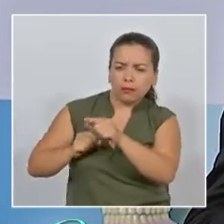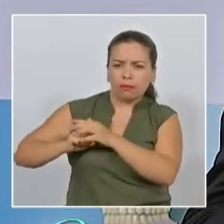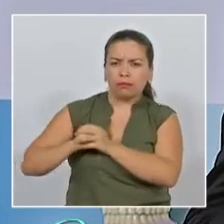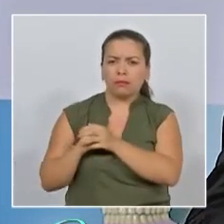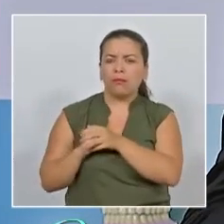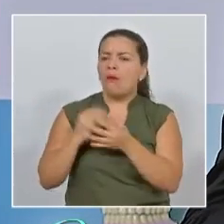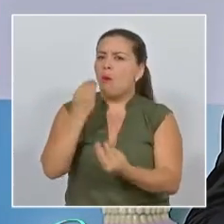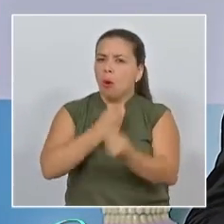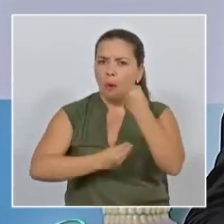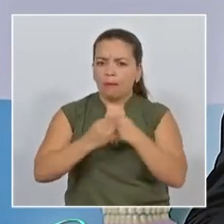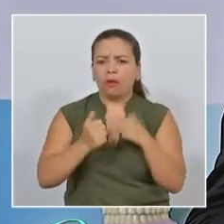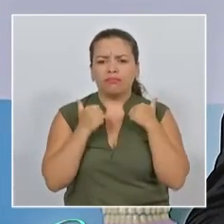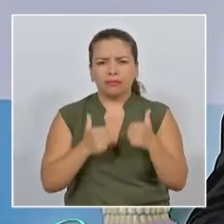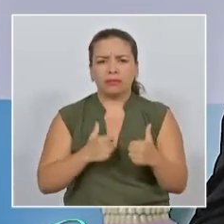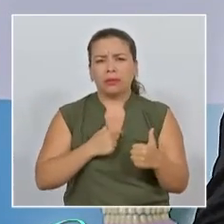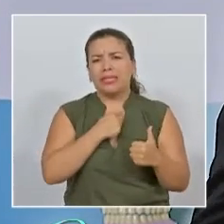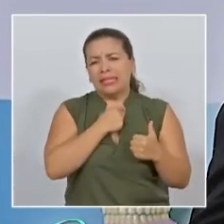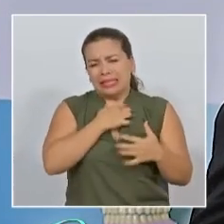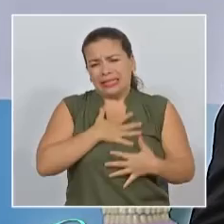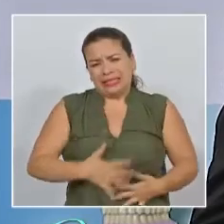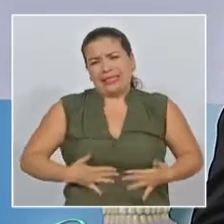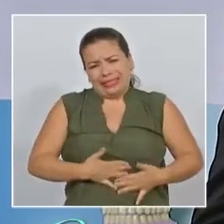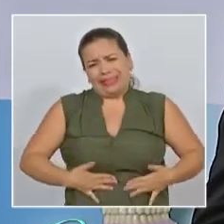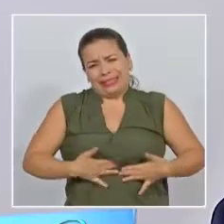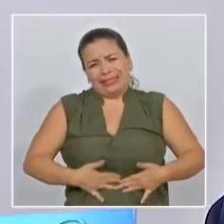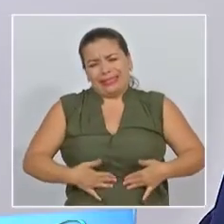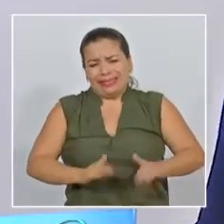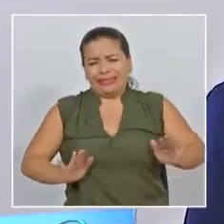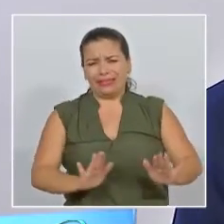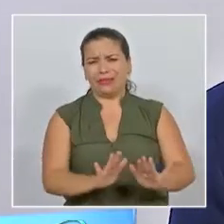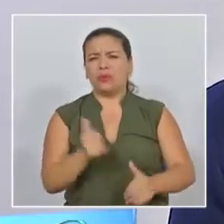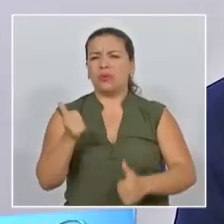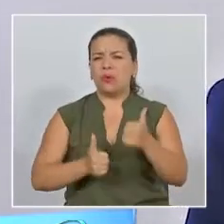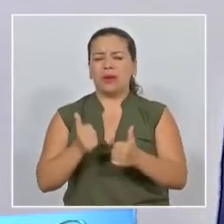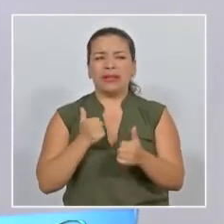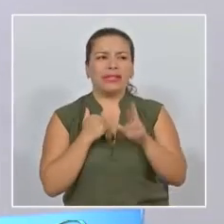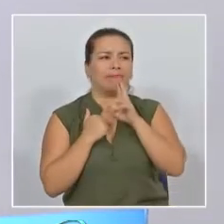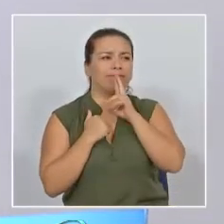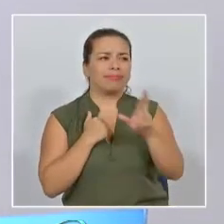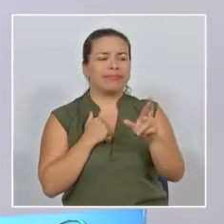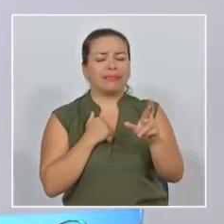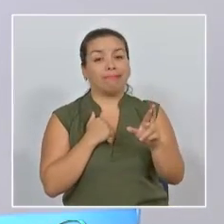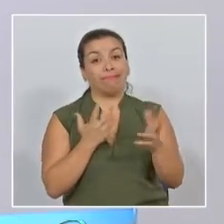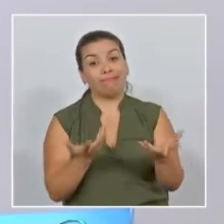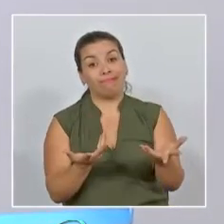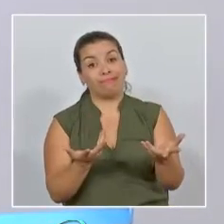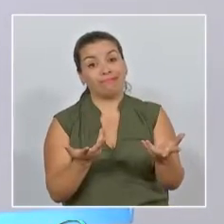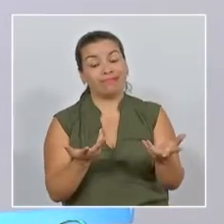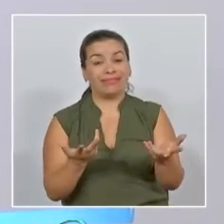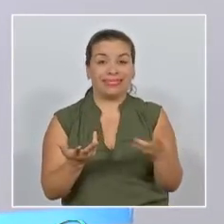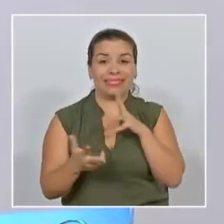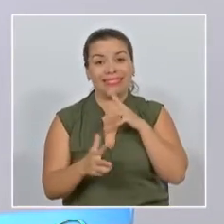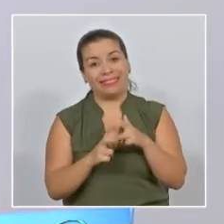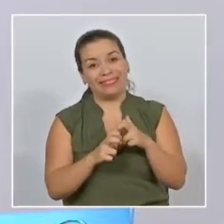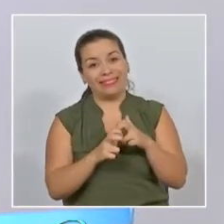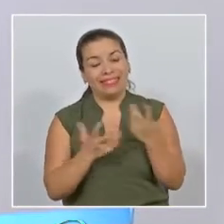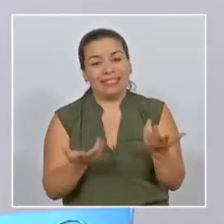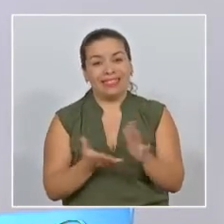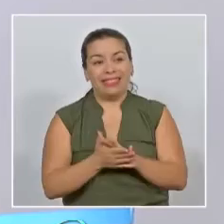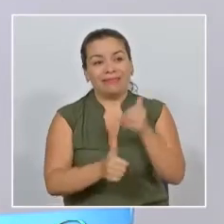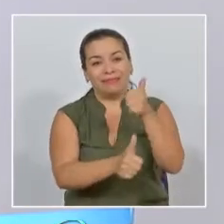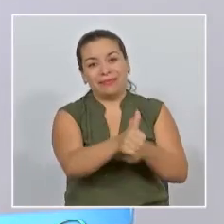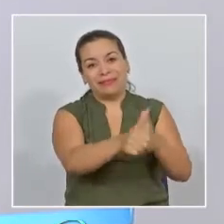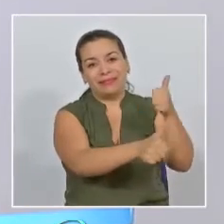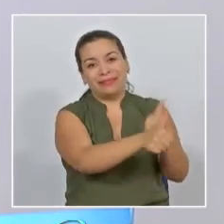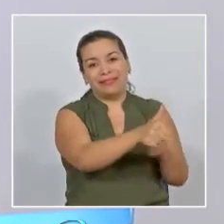que no le produzcan gastritis? Miren, esa es una respuesta muy difícil, porque es que cada persona